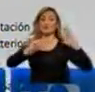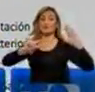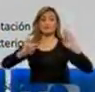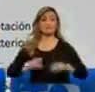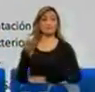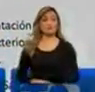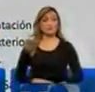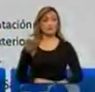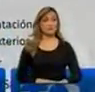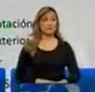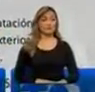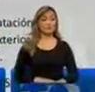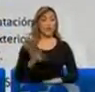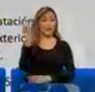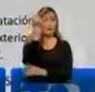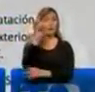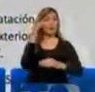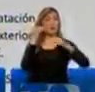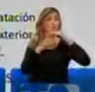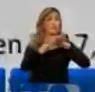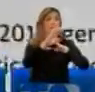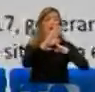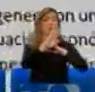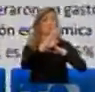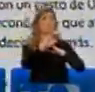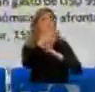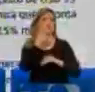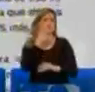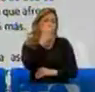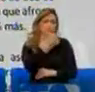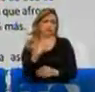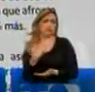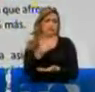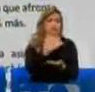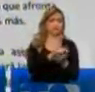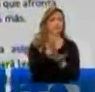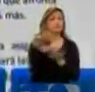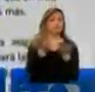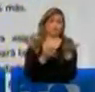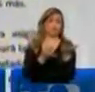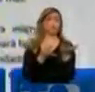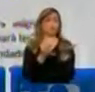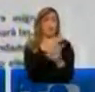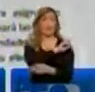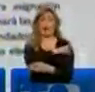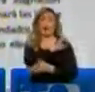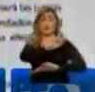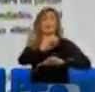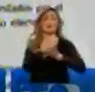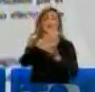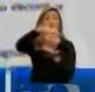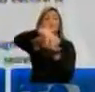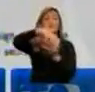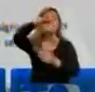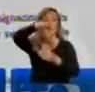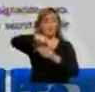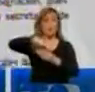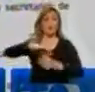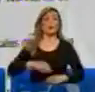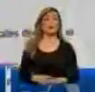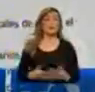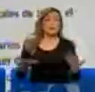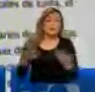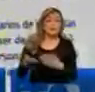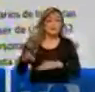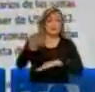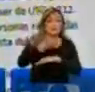los comunicados que el viernes envió esta institución asegurando la asignación del presupuesto para los vocales de juntas provinciales electorales y para el